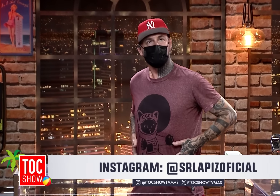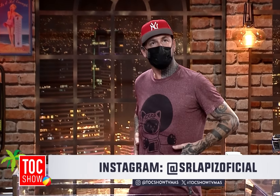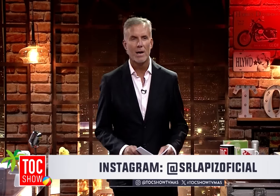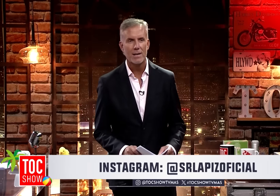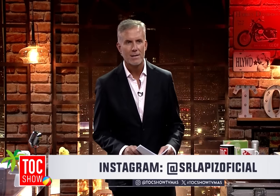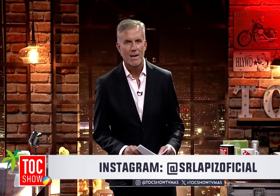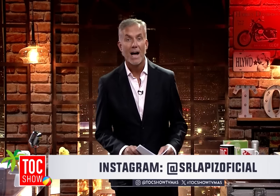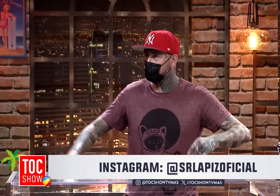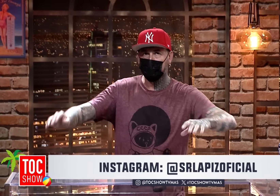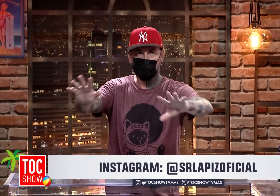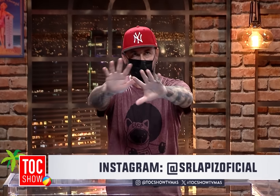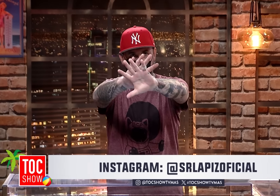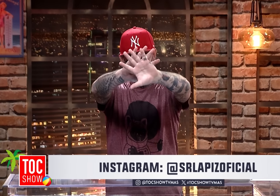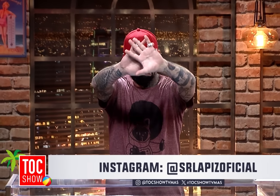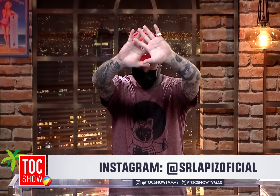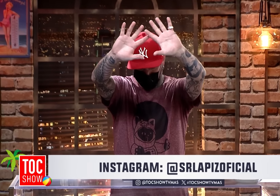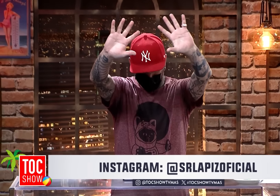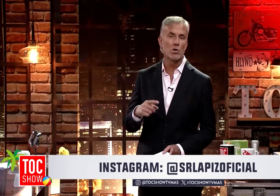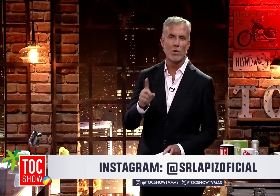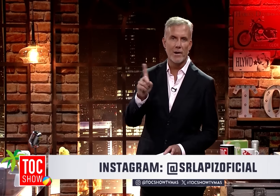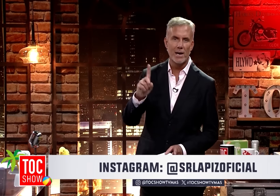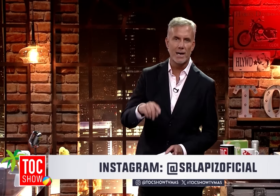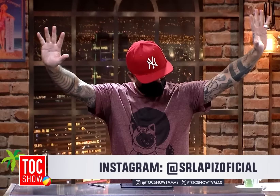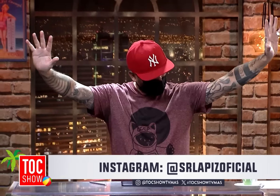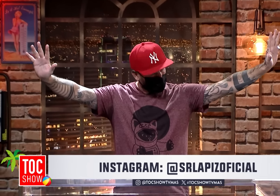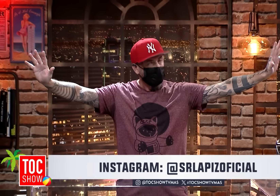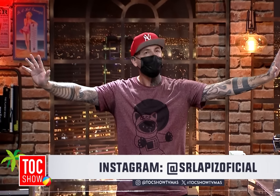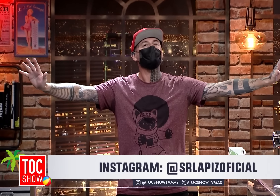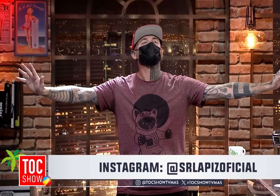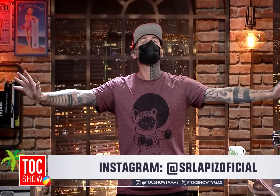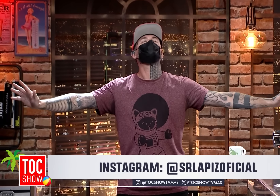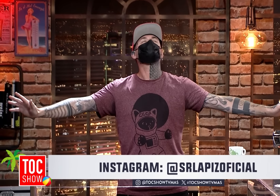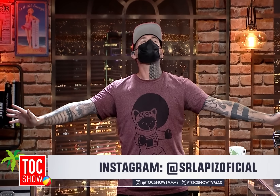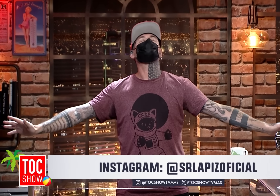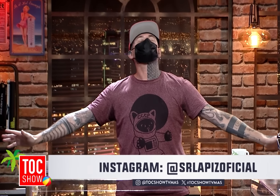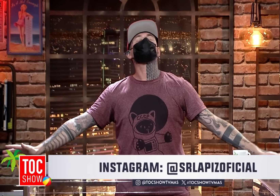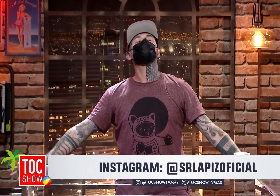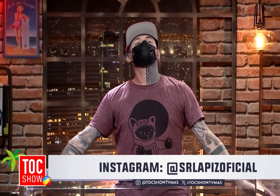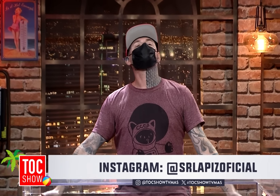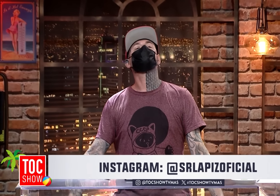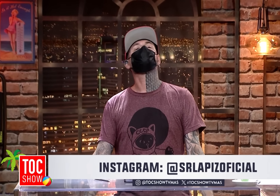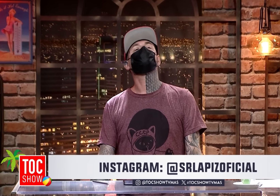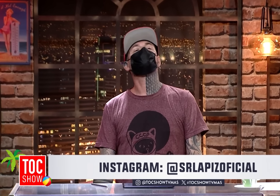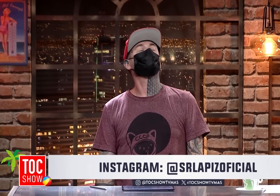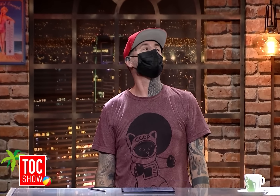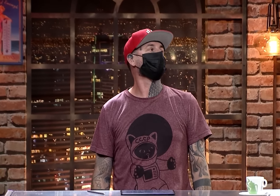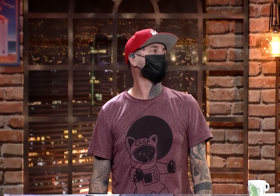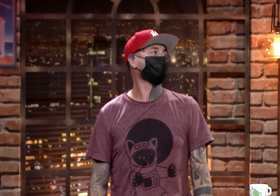pasen estupendo, ¿ah? ¿Eh? Adiós. Éxito. Yo no voy a bailar en esta parte.